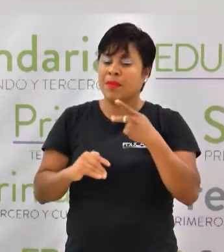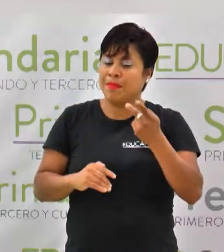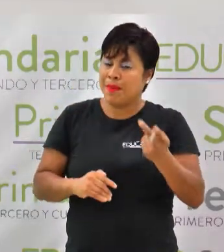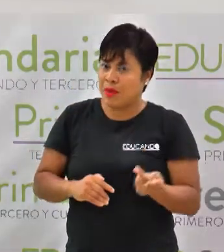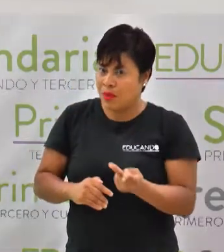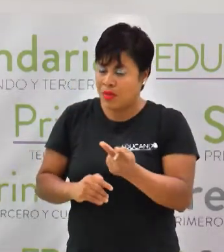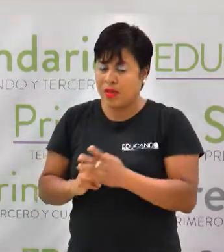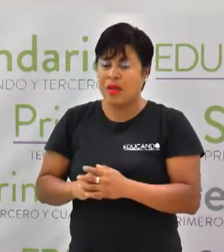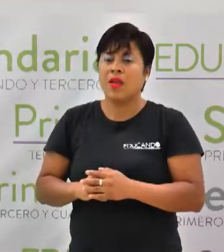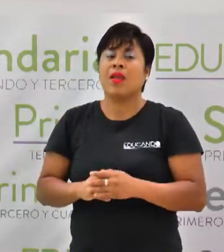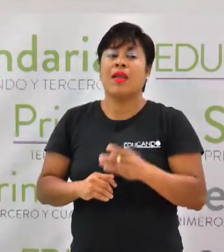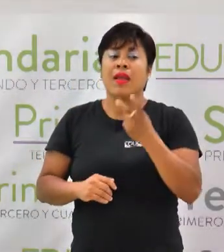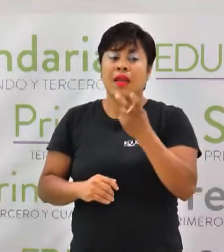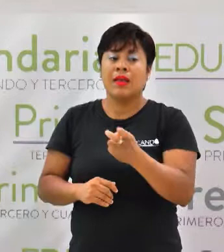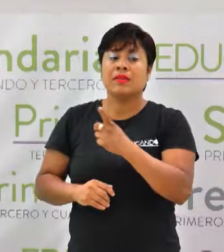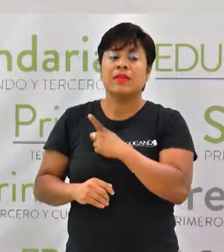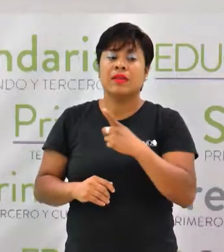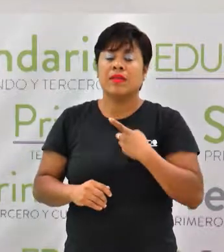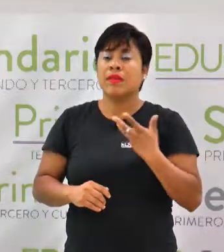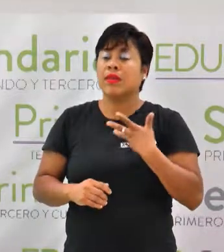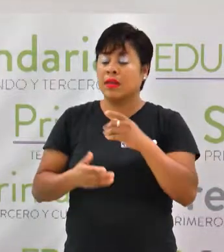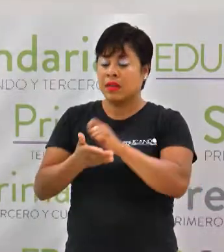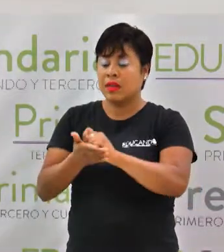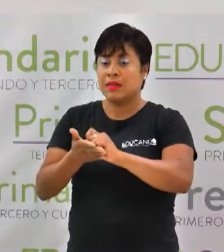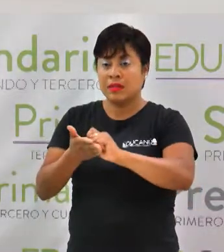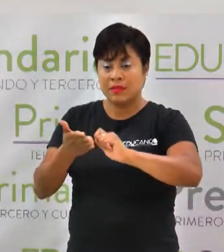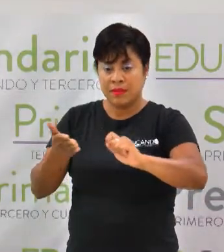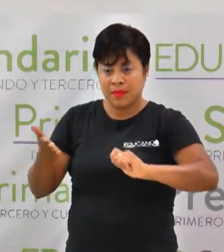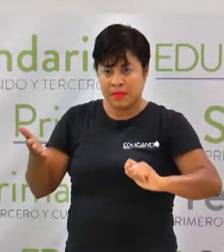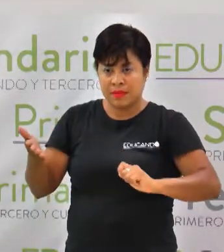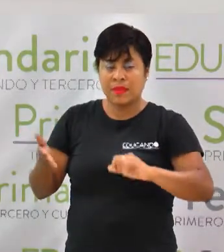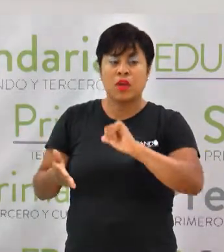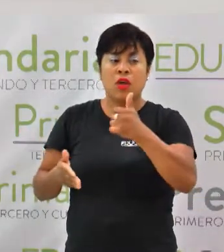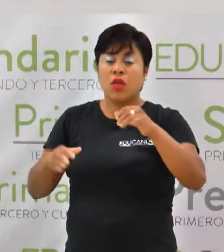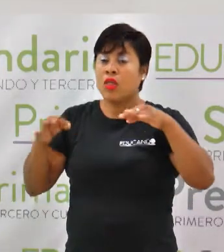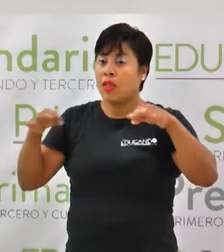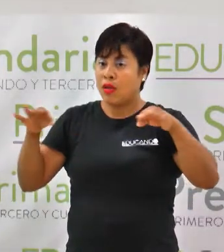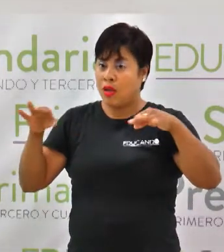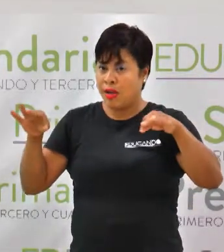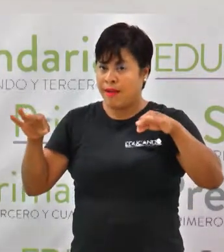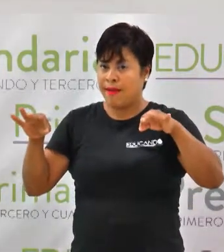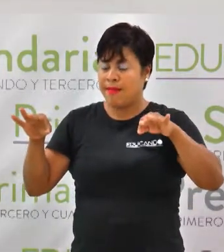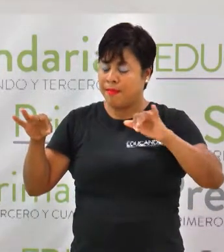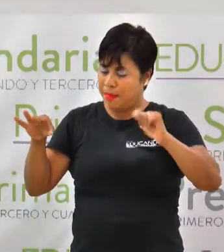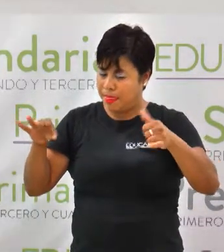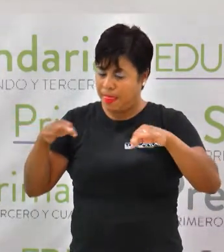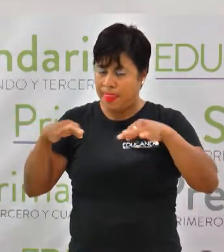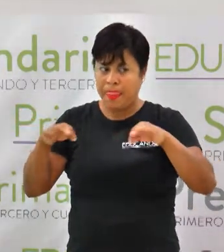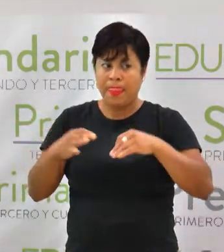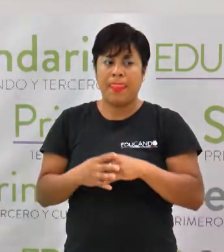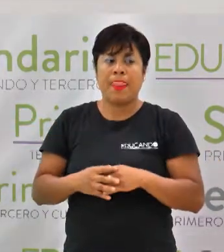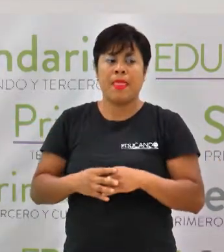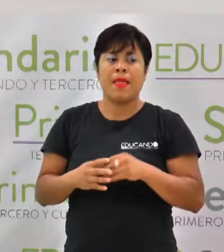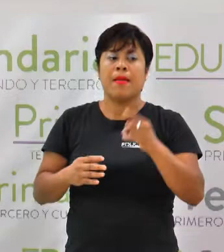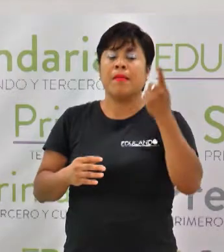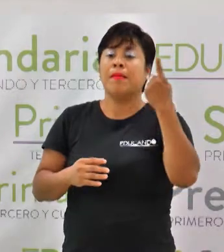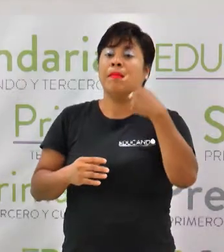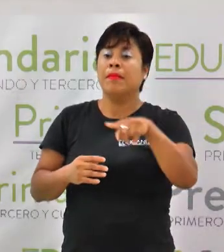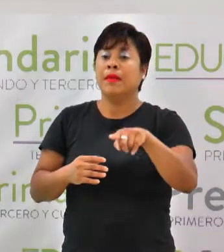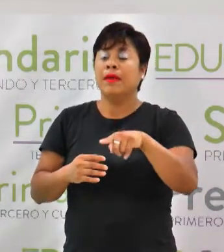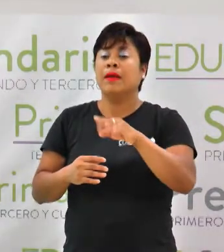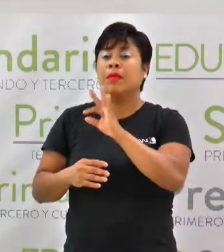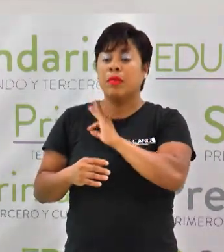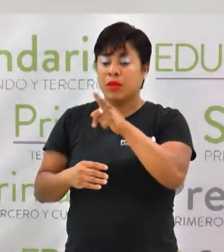iniciar con una pregunta. Esta la tendríamos que escribir en otra hoja, ¿sí?